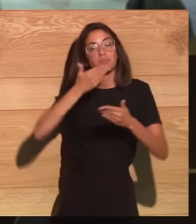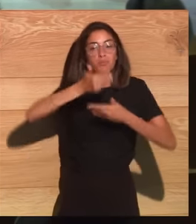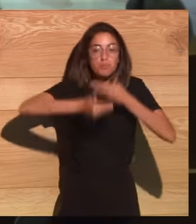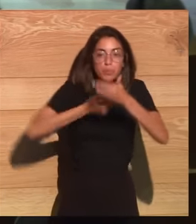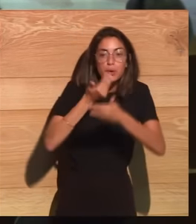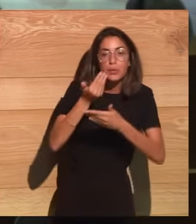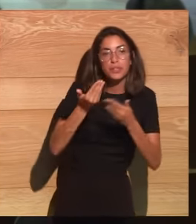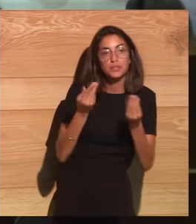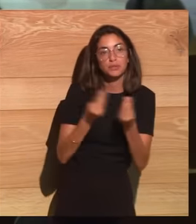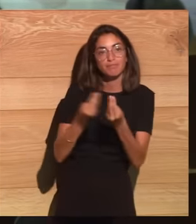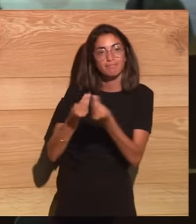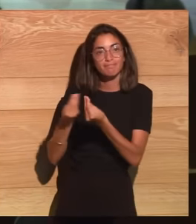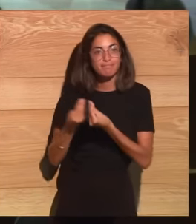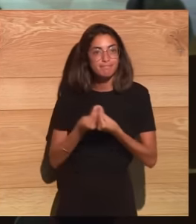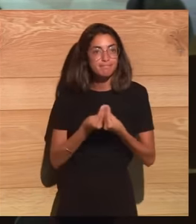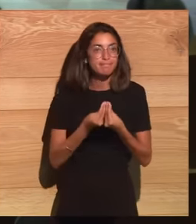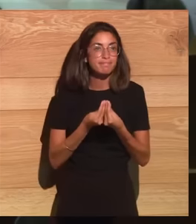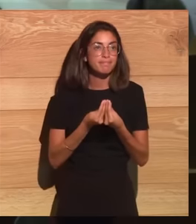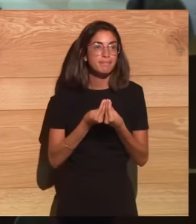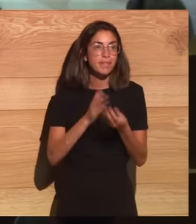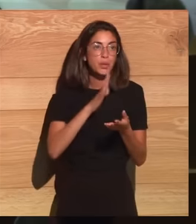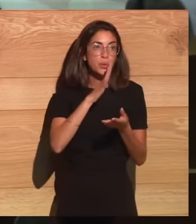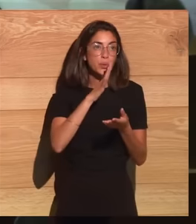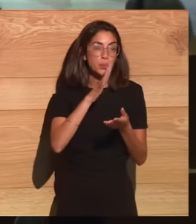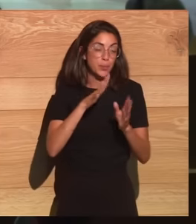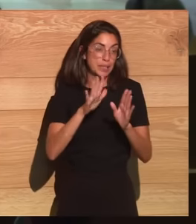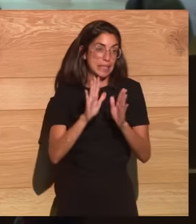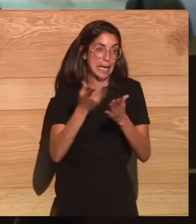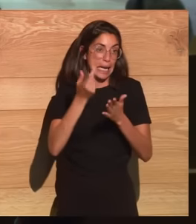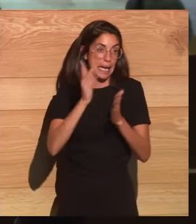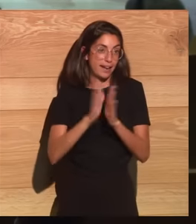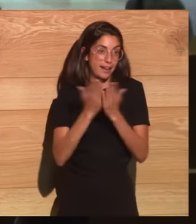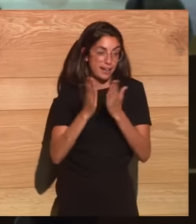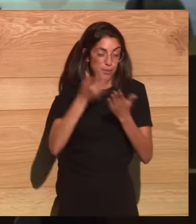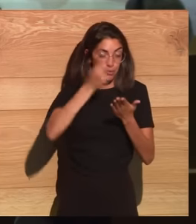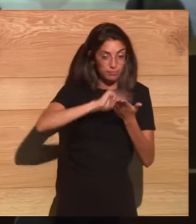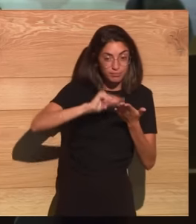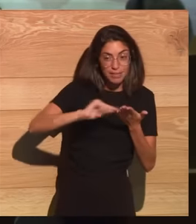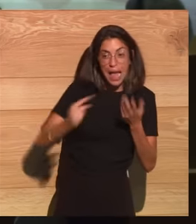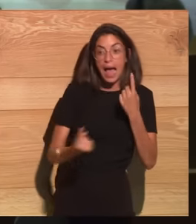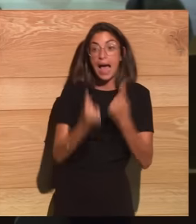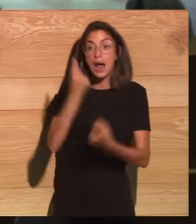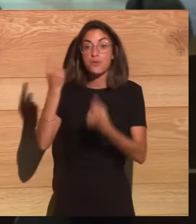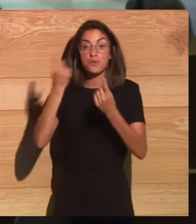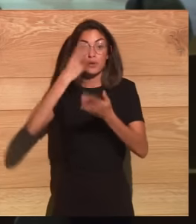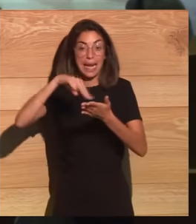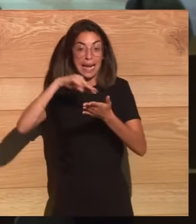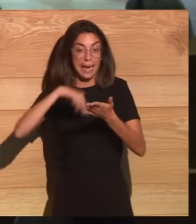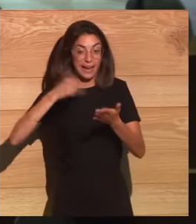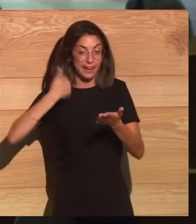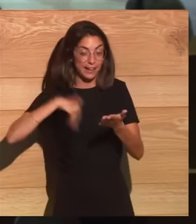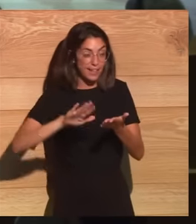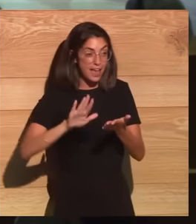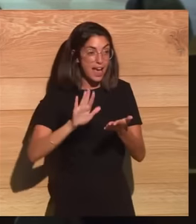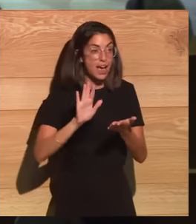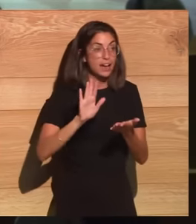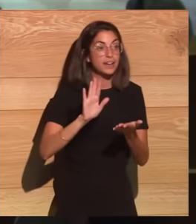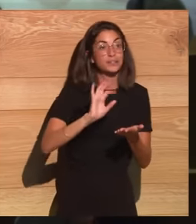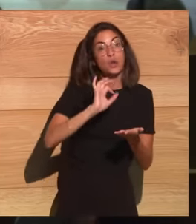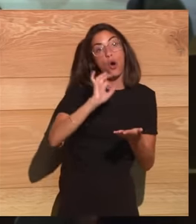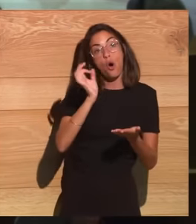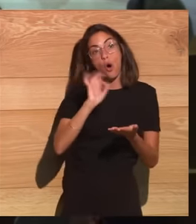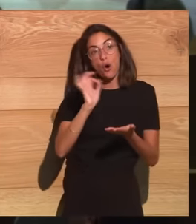sí, no desde el lado de Arturo. Se le ve ansioso. De gestación de este libro. Algunos lo habréis leído, otros seréis tal vez más